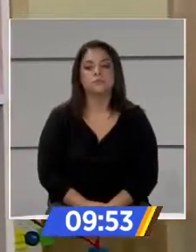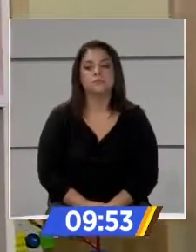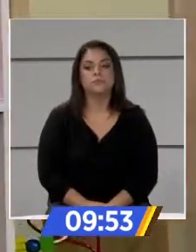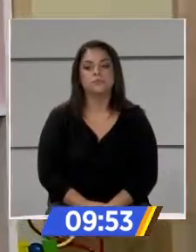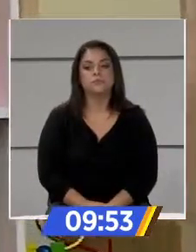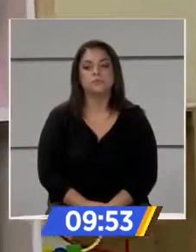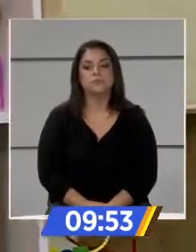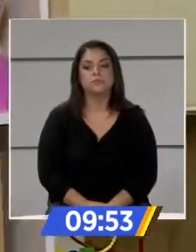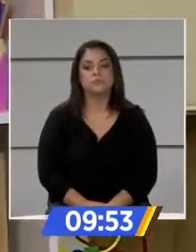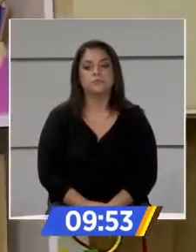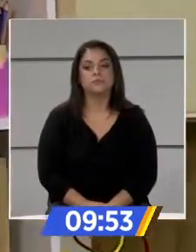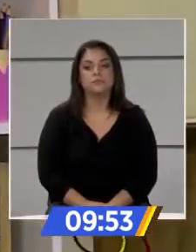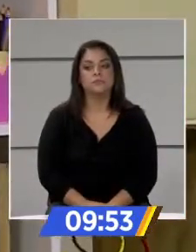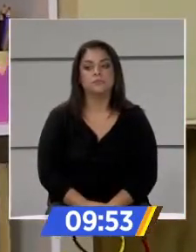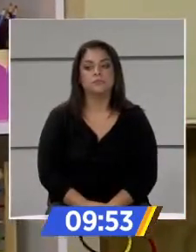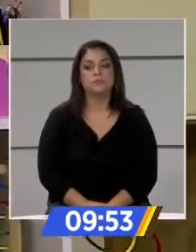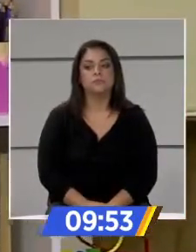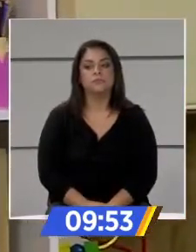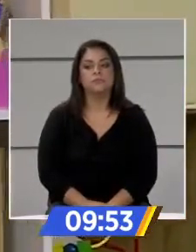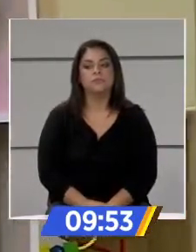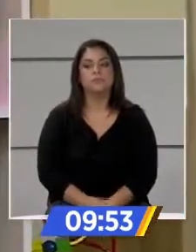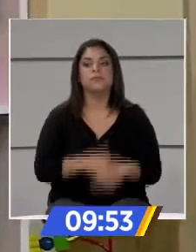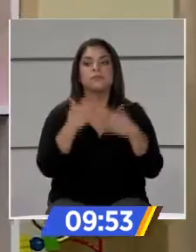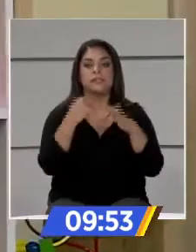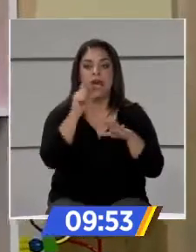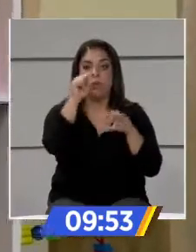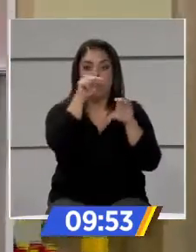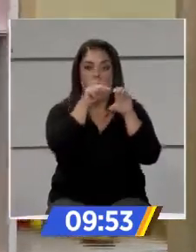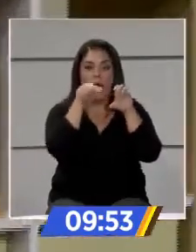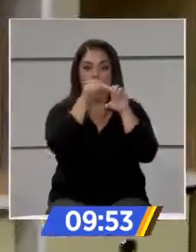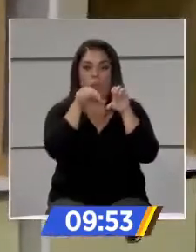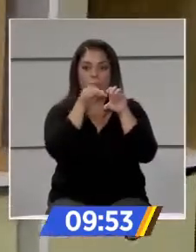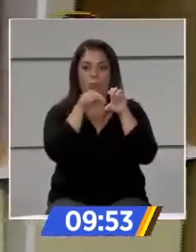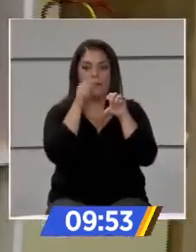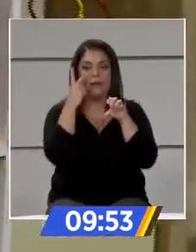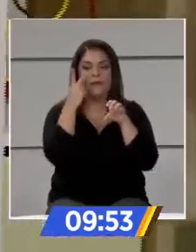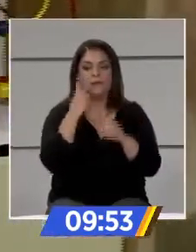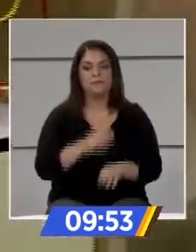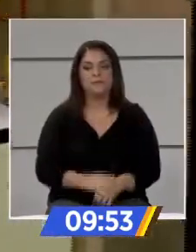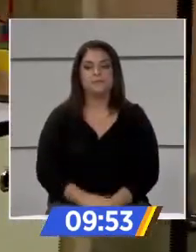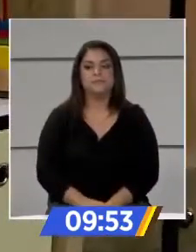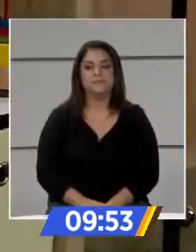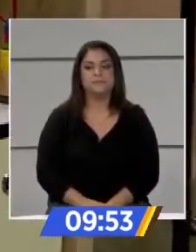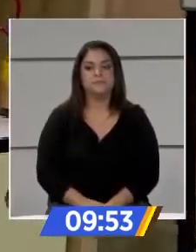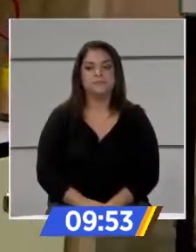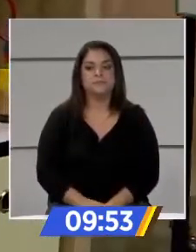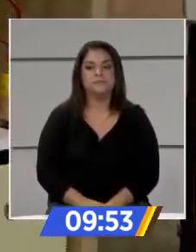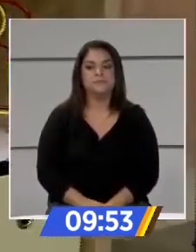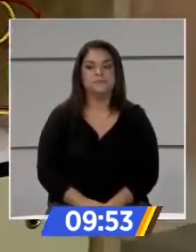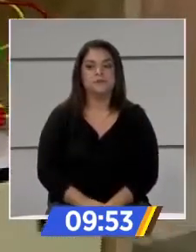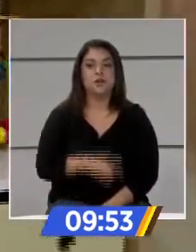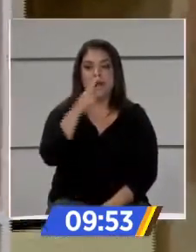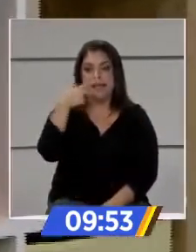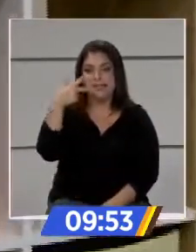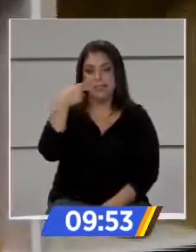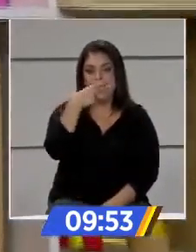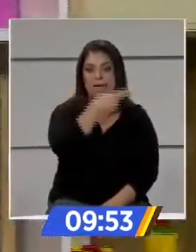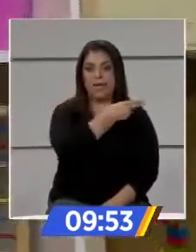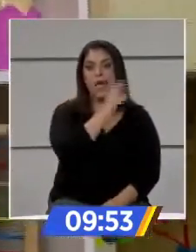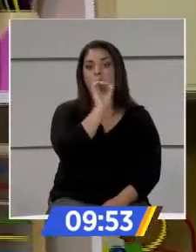Eso es. Ven. Entonces ya le hacemos un orificio. Ahí. ¿ven? Con la tijera, con mucho cuidado, o con